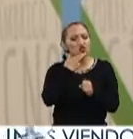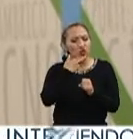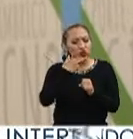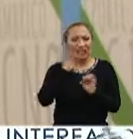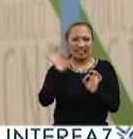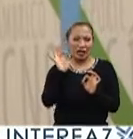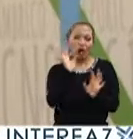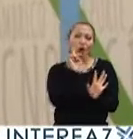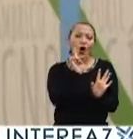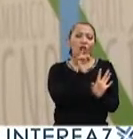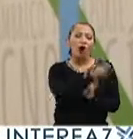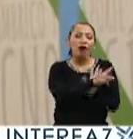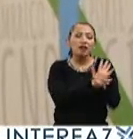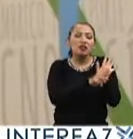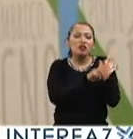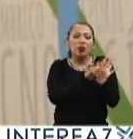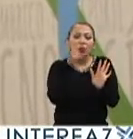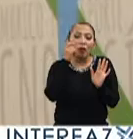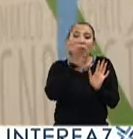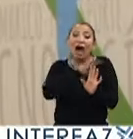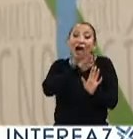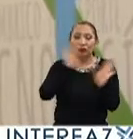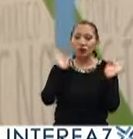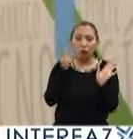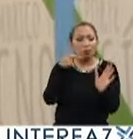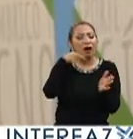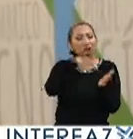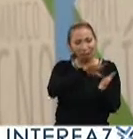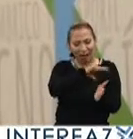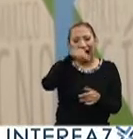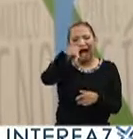borramos un poquito esa definición de videojuegos, ya están ahí.